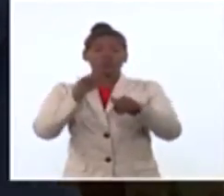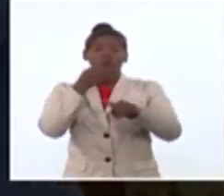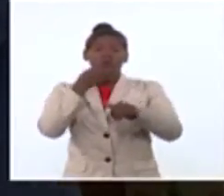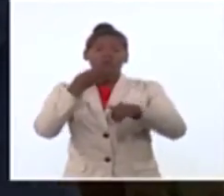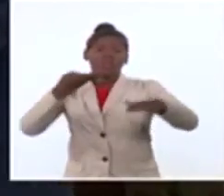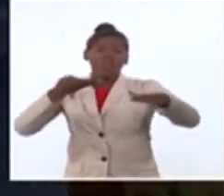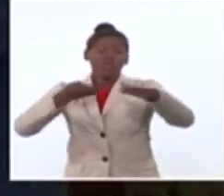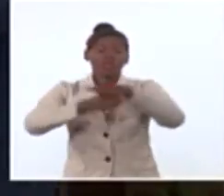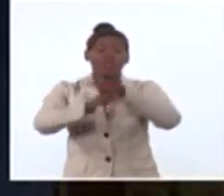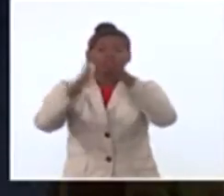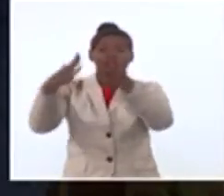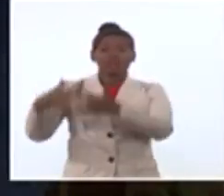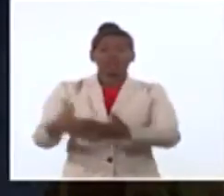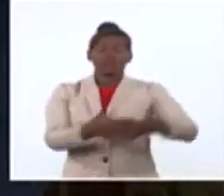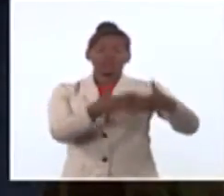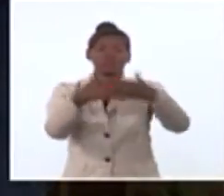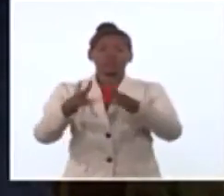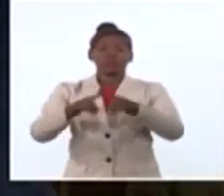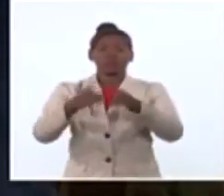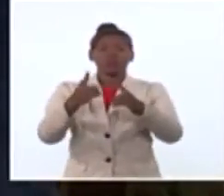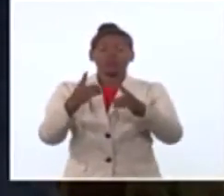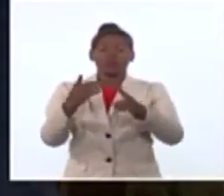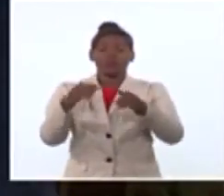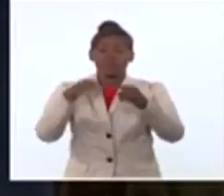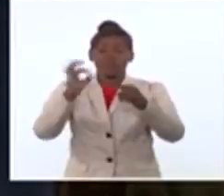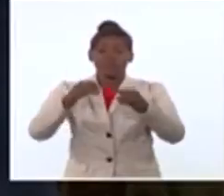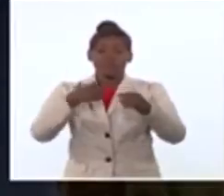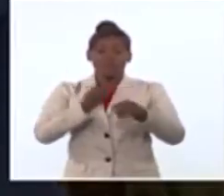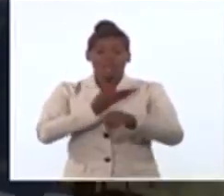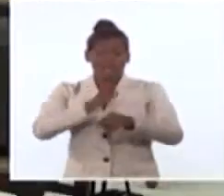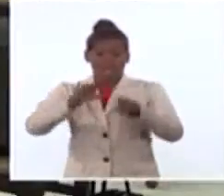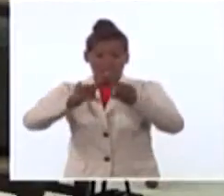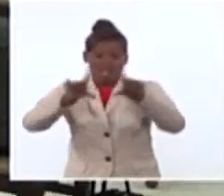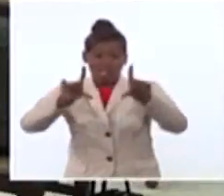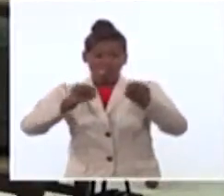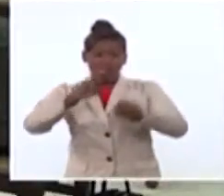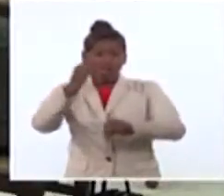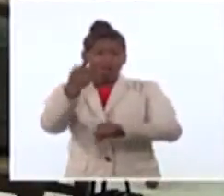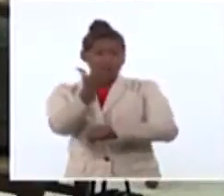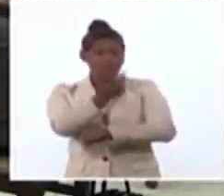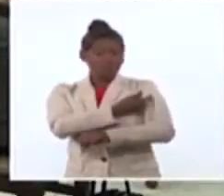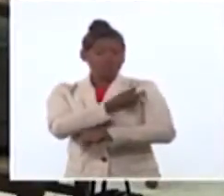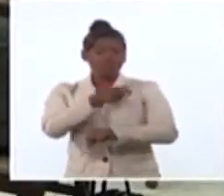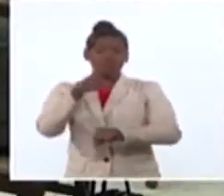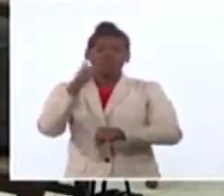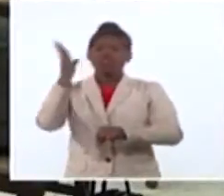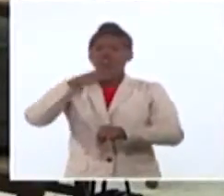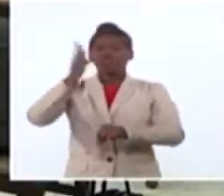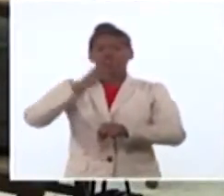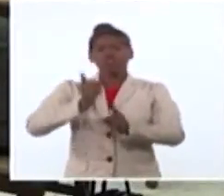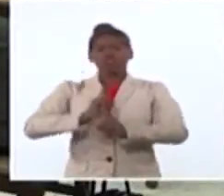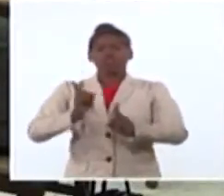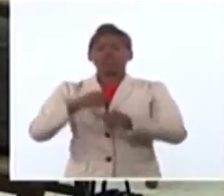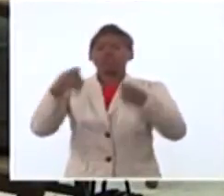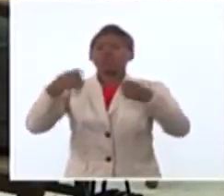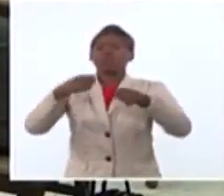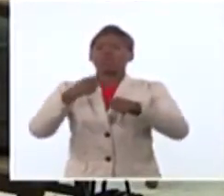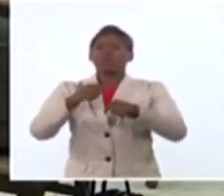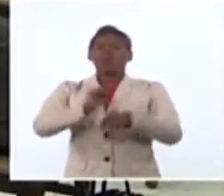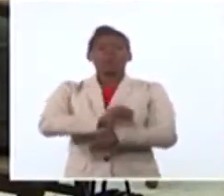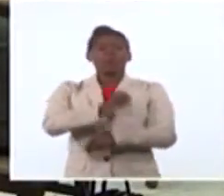estadounidense portando certificados con pleno valor legal de haber sido vacunados con vacunas